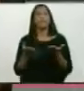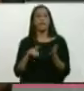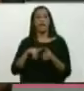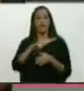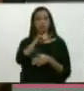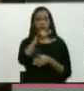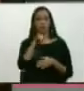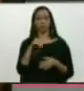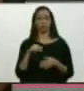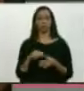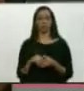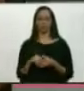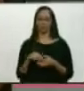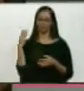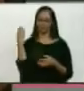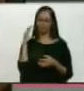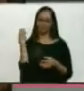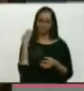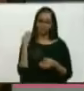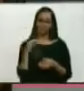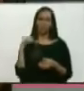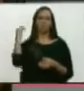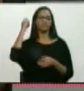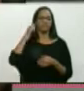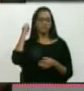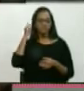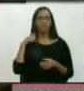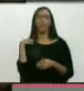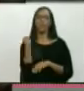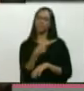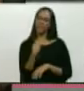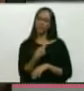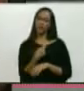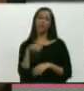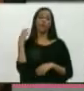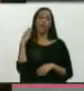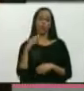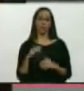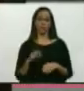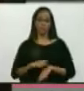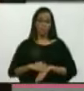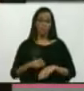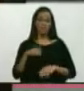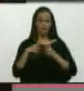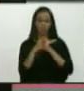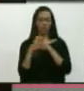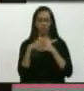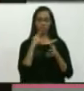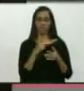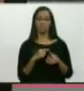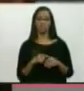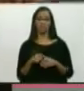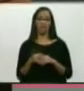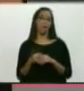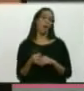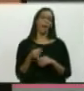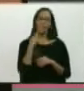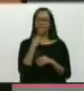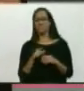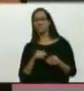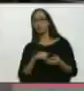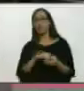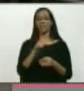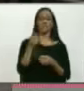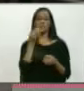que salió de Colombia a Europa lo pagó Colombia. Porque Estados Unidos dice, mira, para allá te voy a mandar